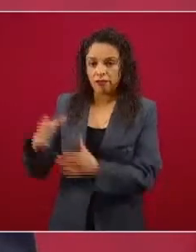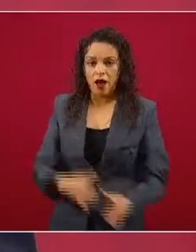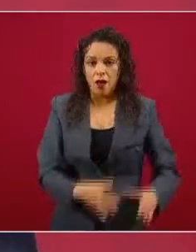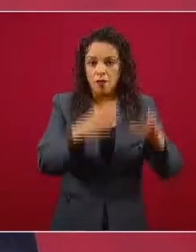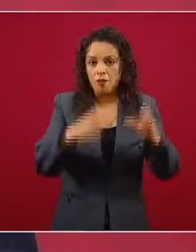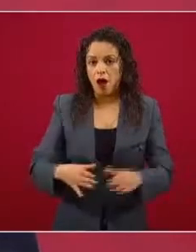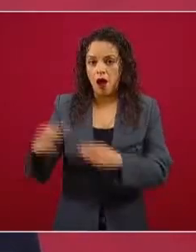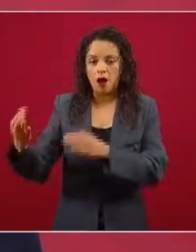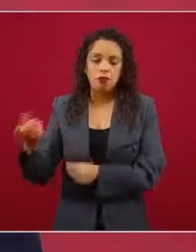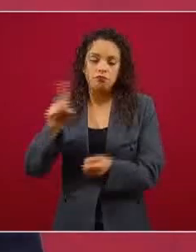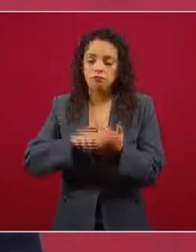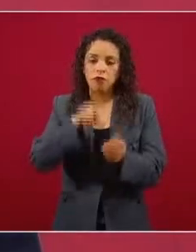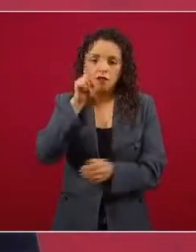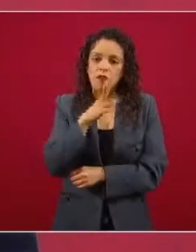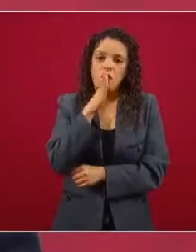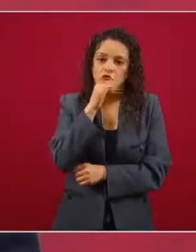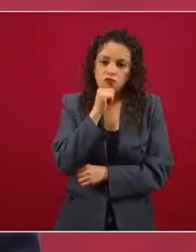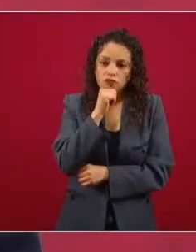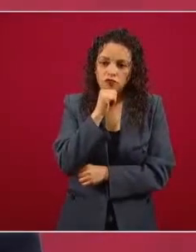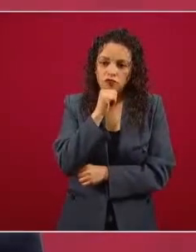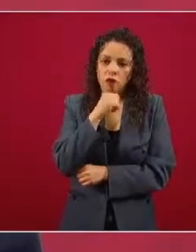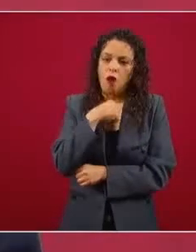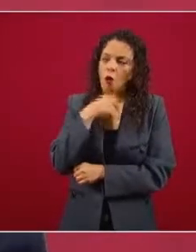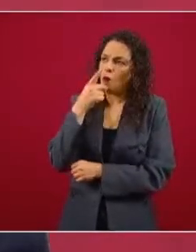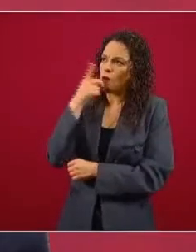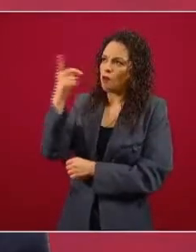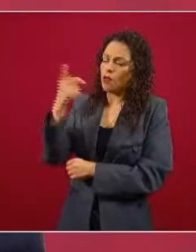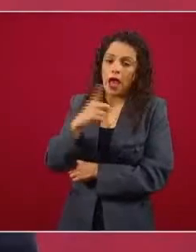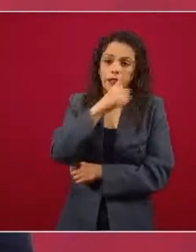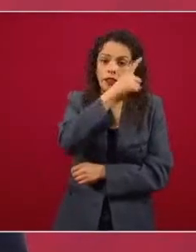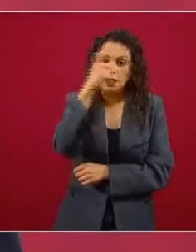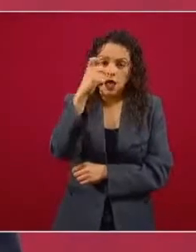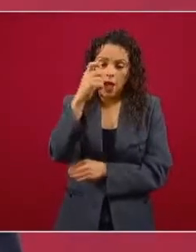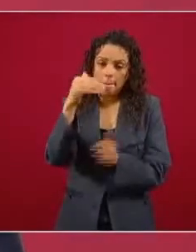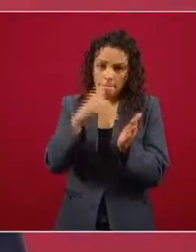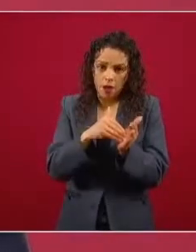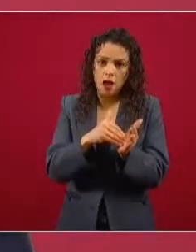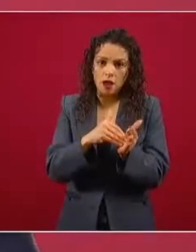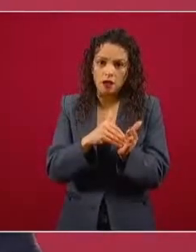ofrecimos 100,000, ya cumplimos, por cierto,